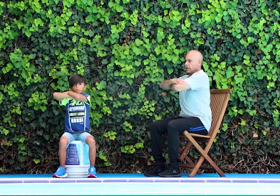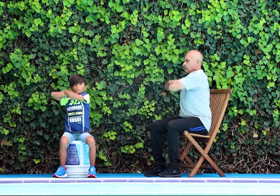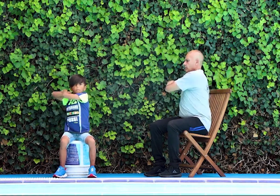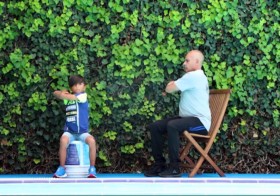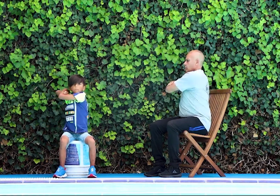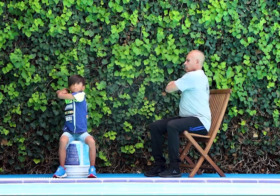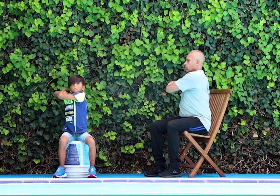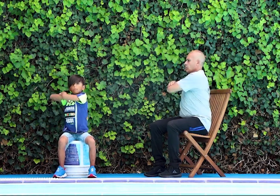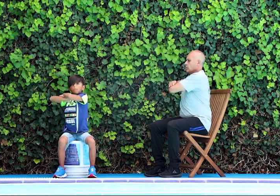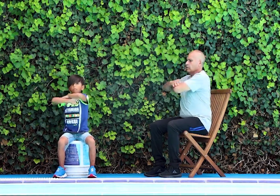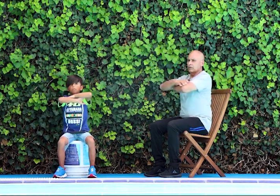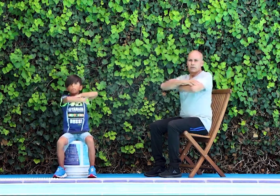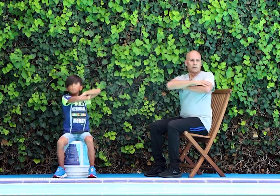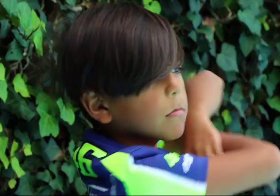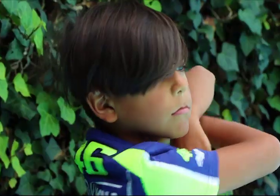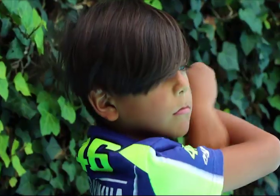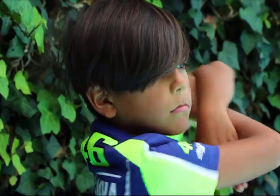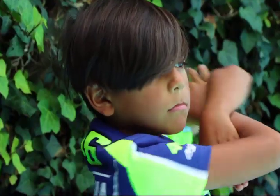Bien,